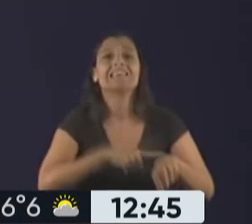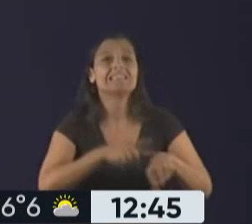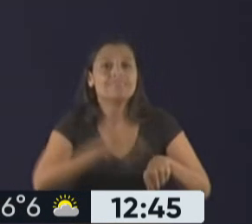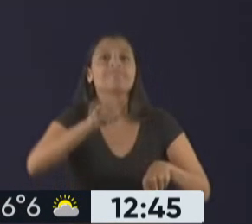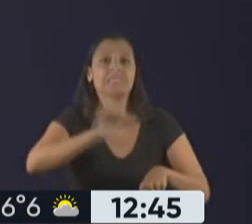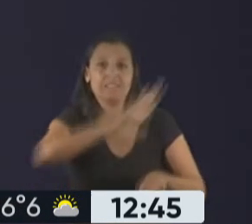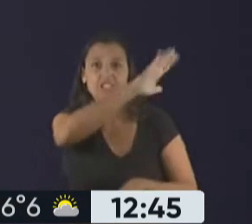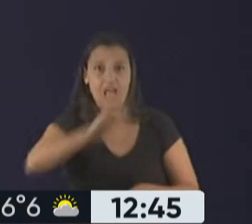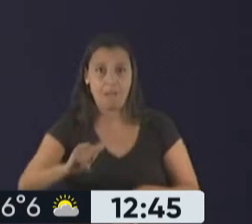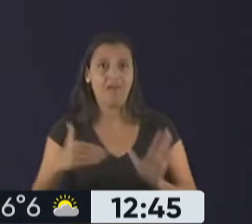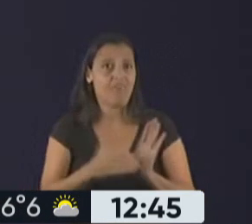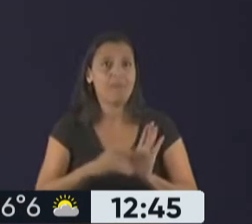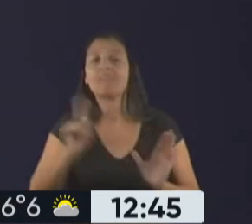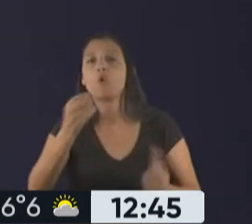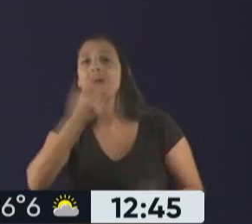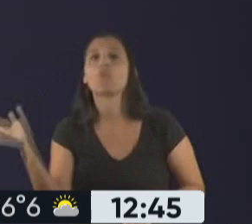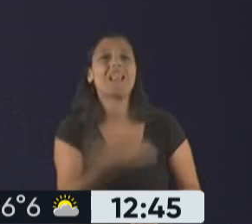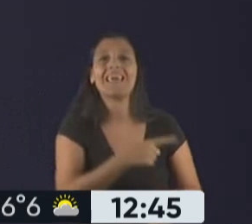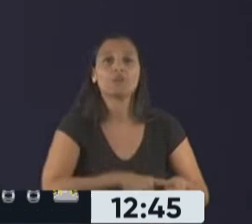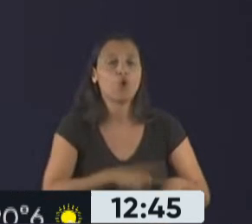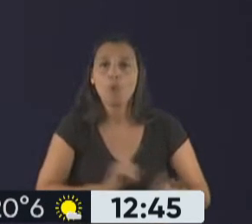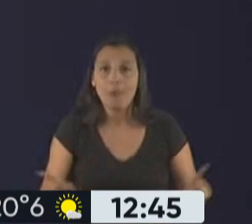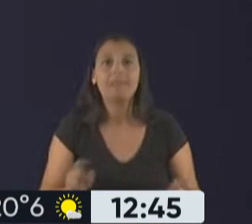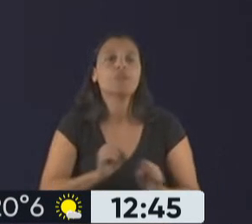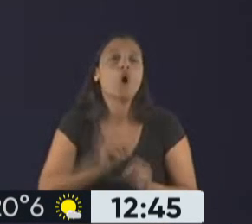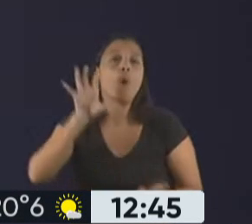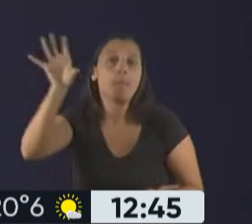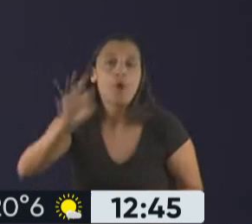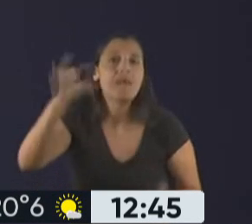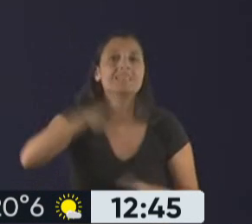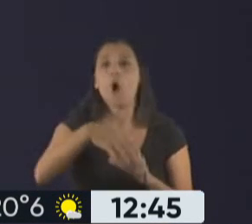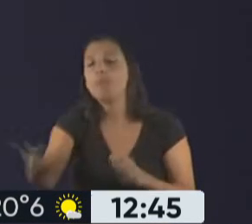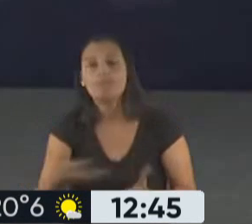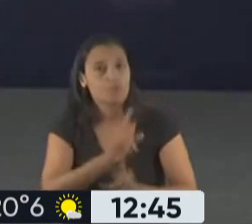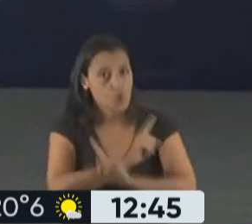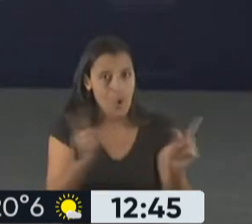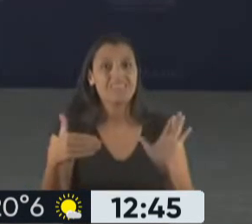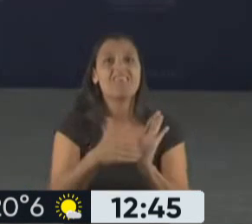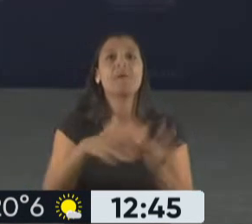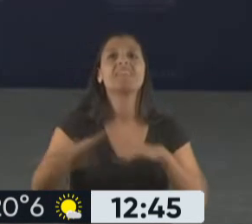Fuerzas Armadas van a poder desplegarse en el territorio de la provincia o las provincias que se trate.